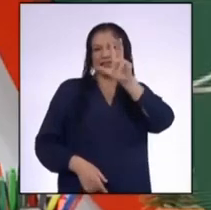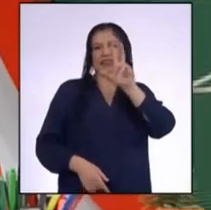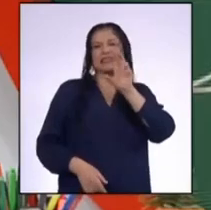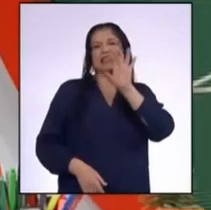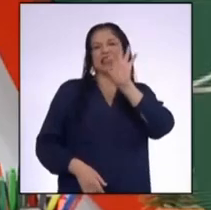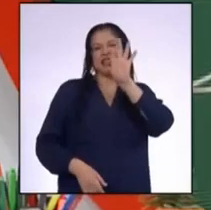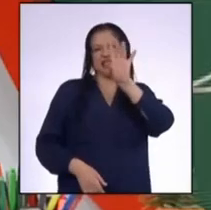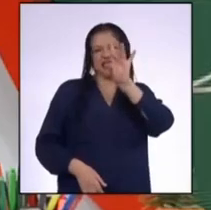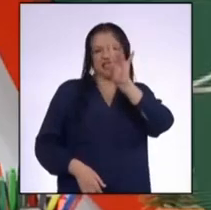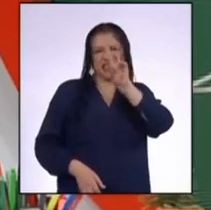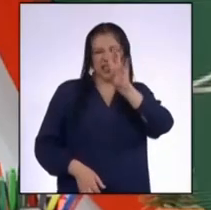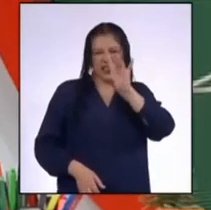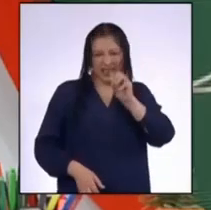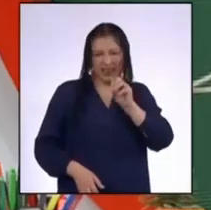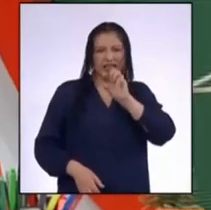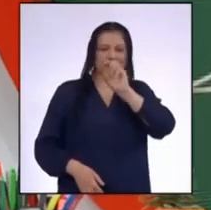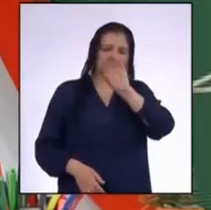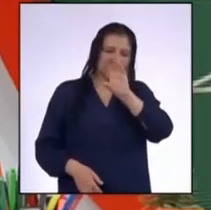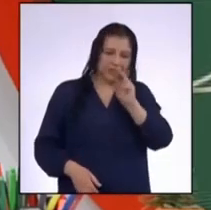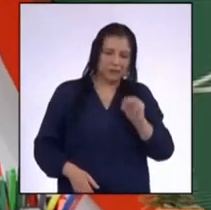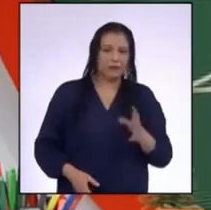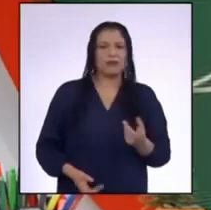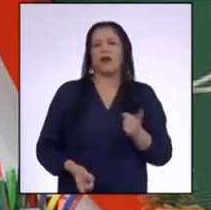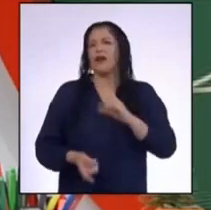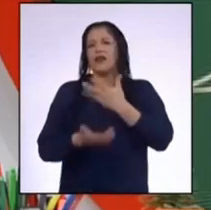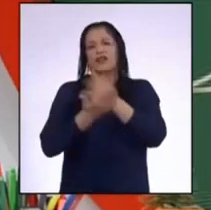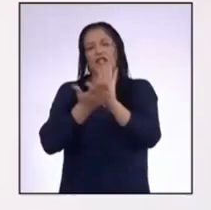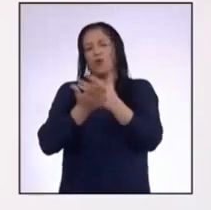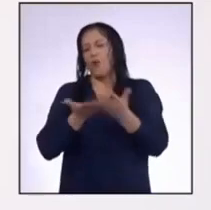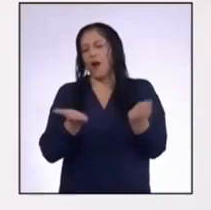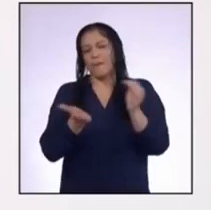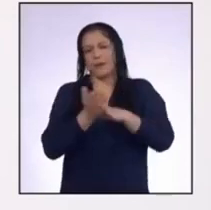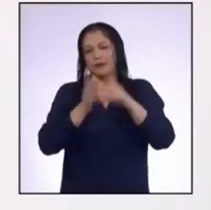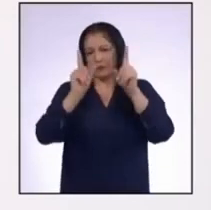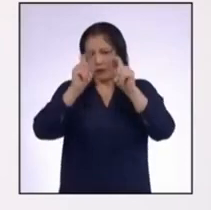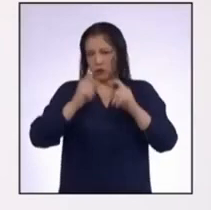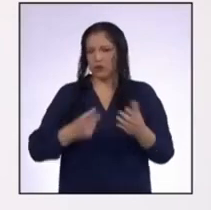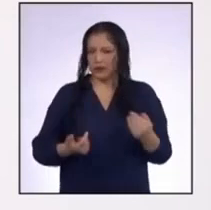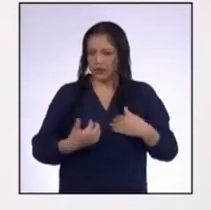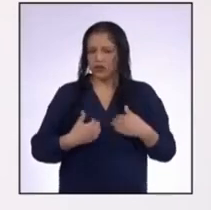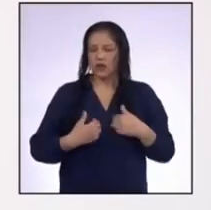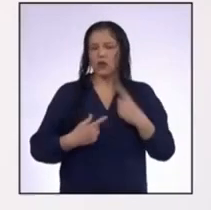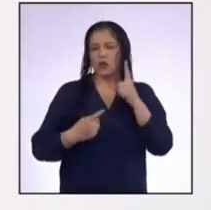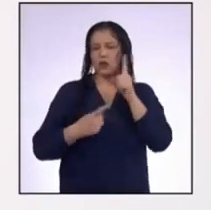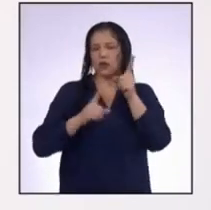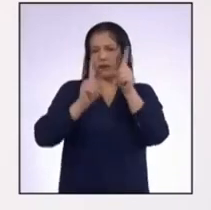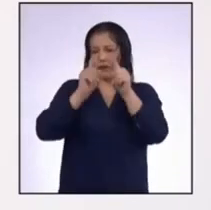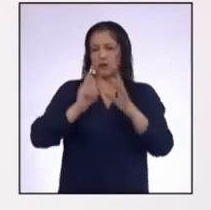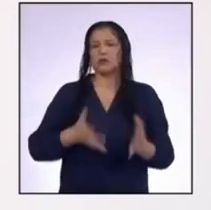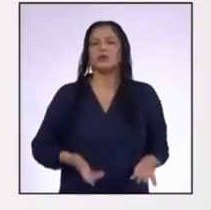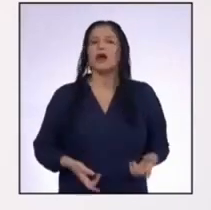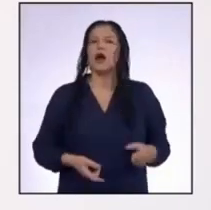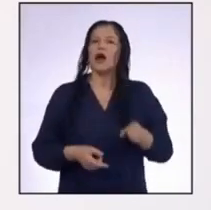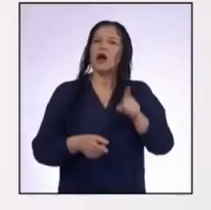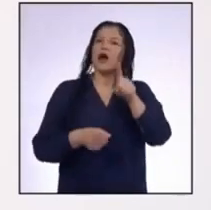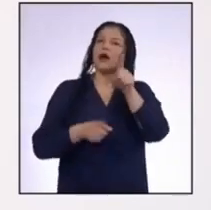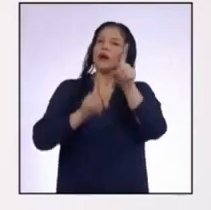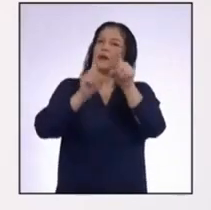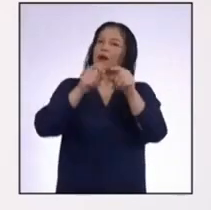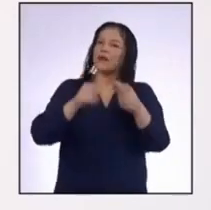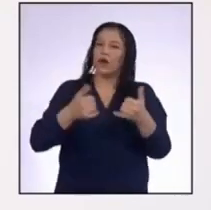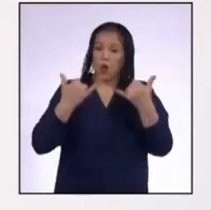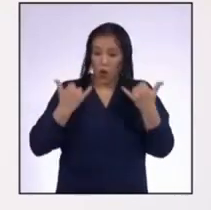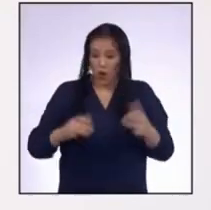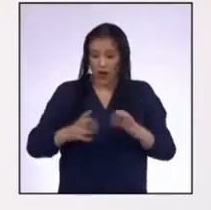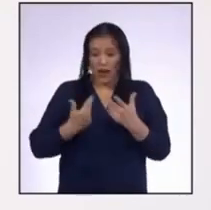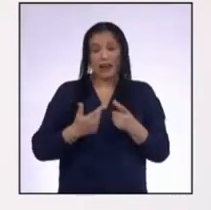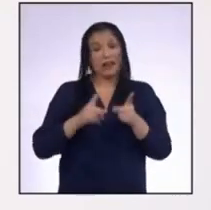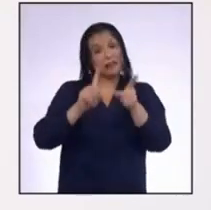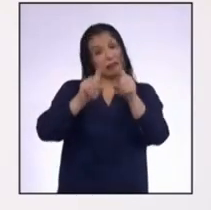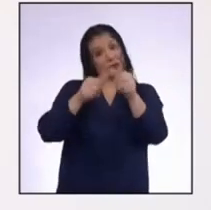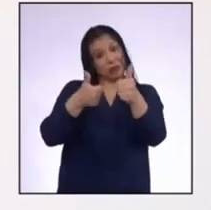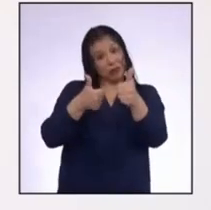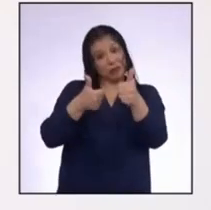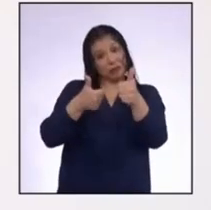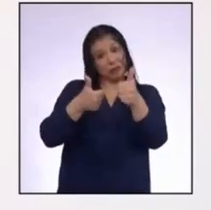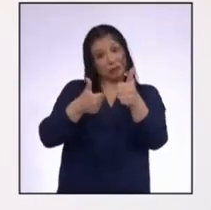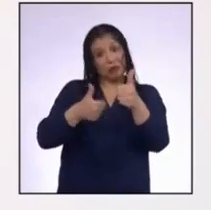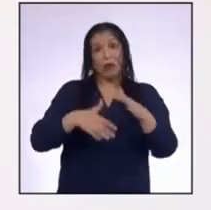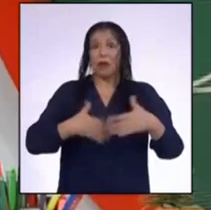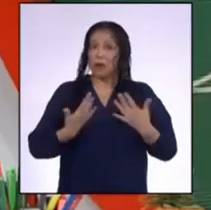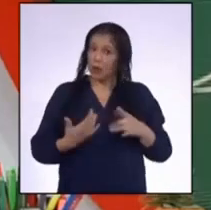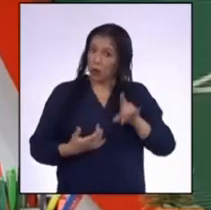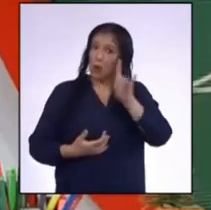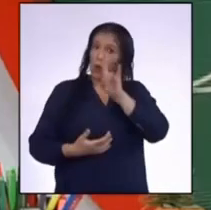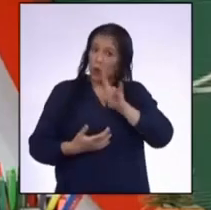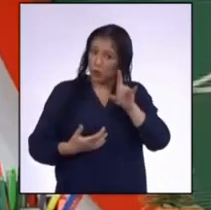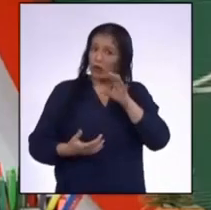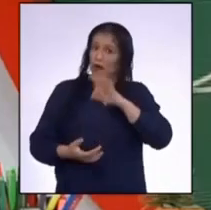1,70 m. Eso es todo, profesora. Ya no hay más preguntas. Yo tengo una. ¿Qué les pareció el programa de hoy? ¿Les resultó